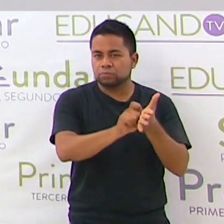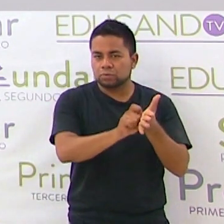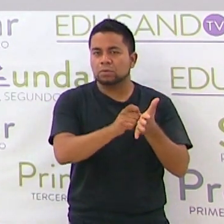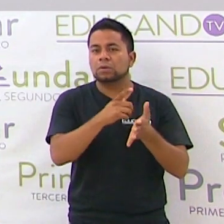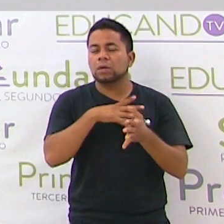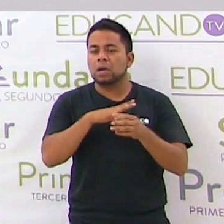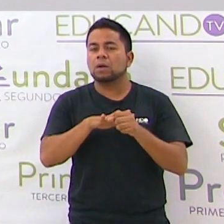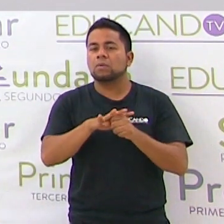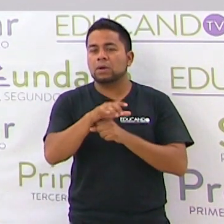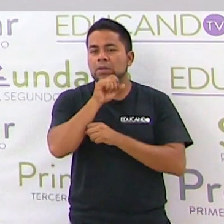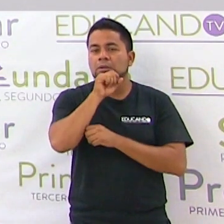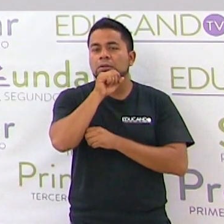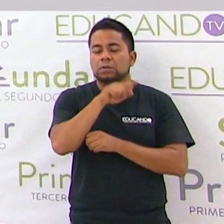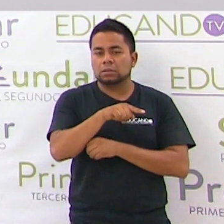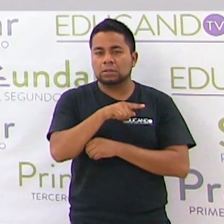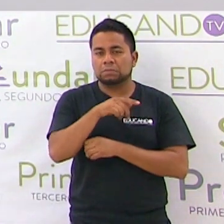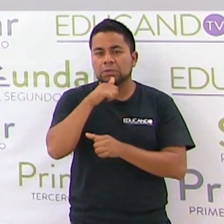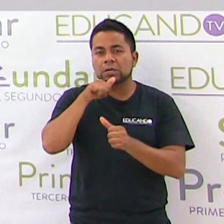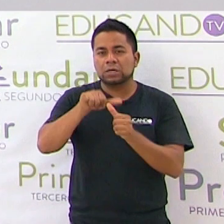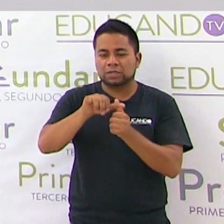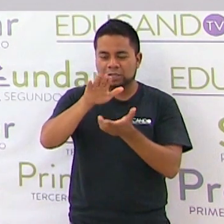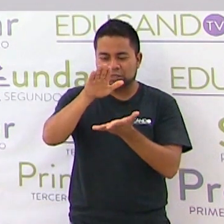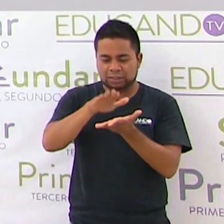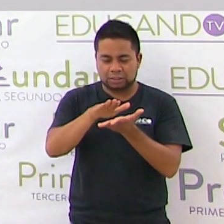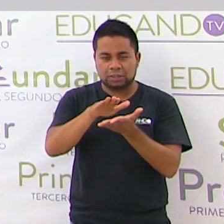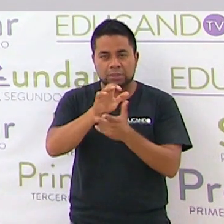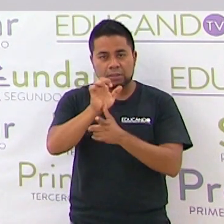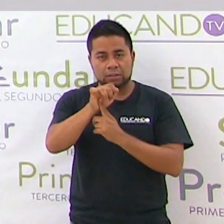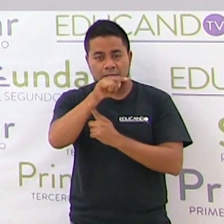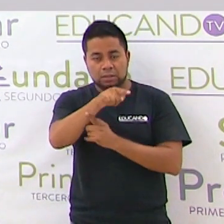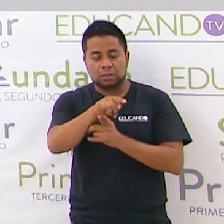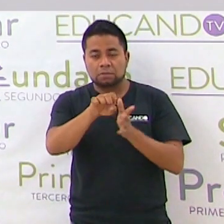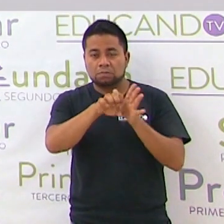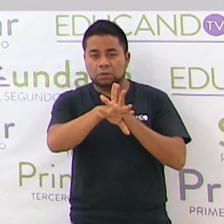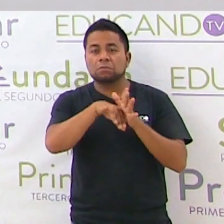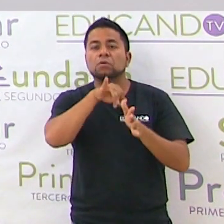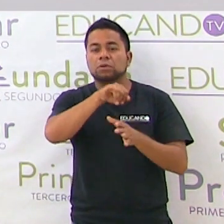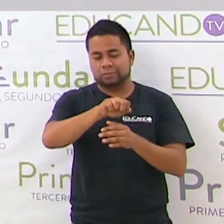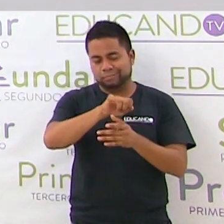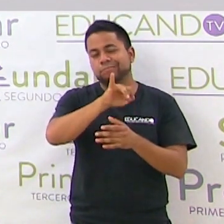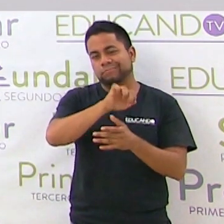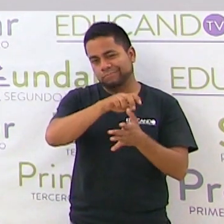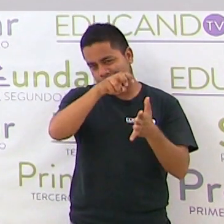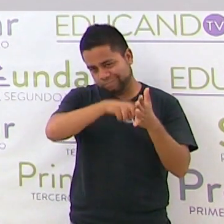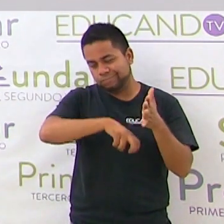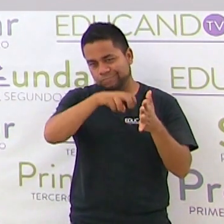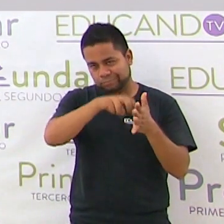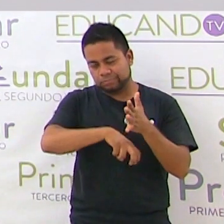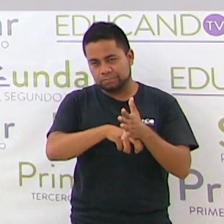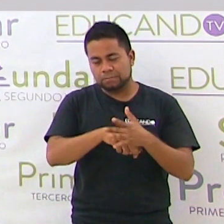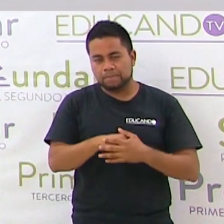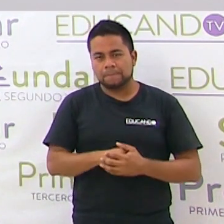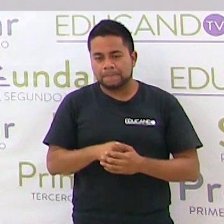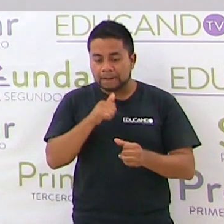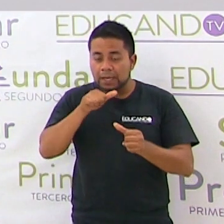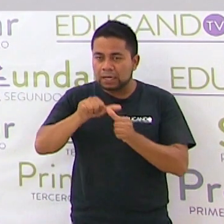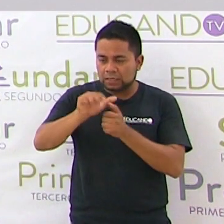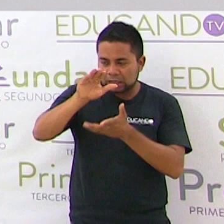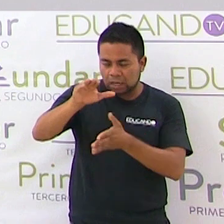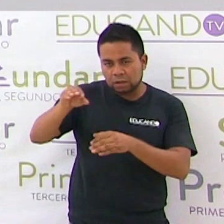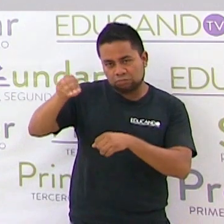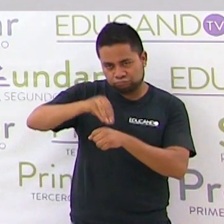que aquí hay una minúscula. Entonces acá sí vamos a corregir. Vamos a colocar la